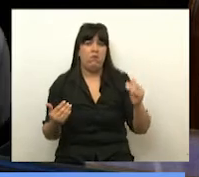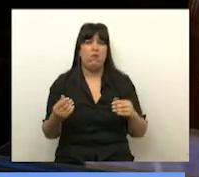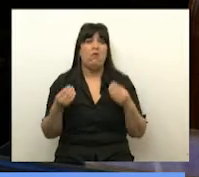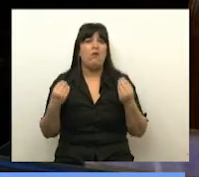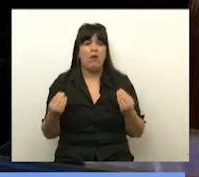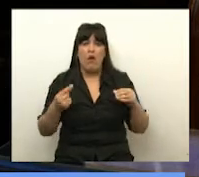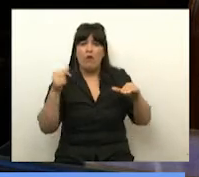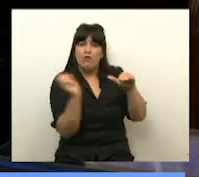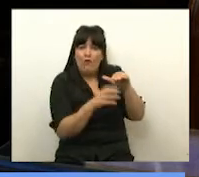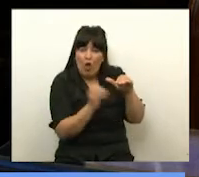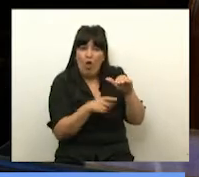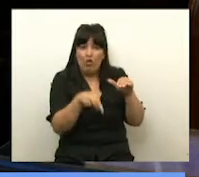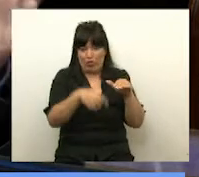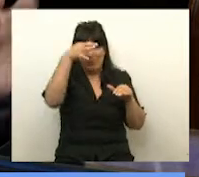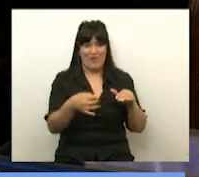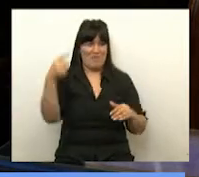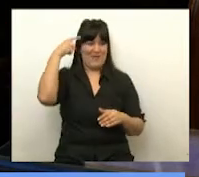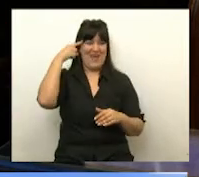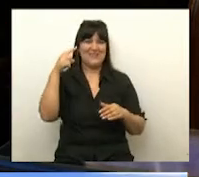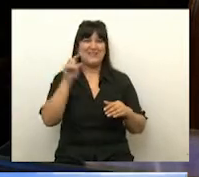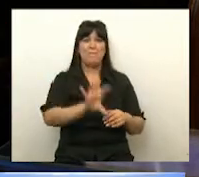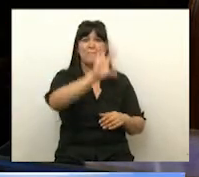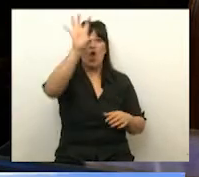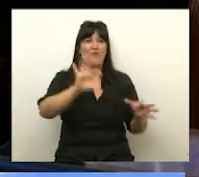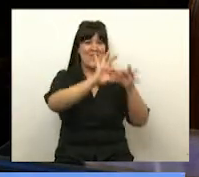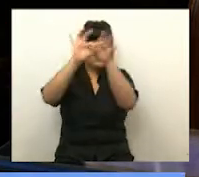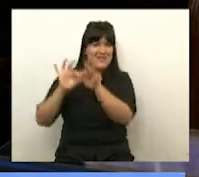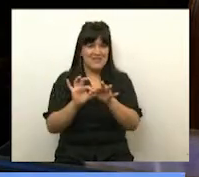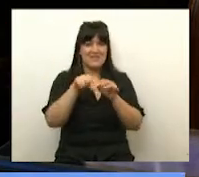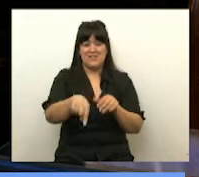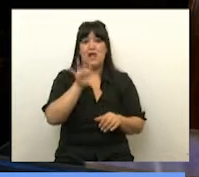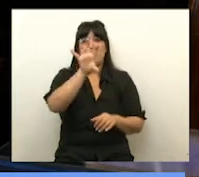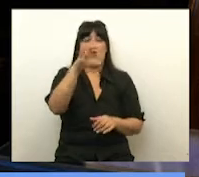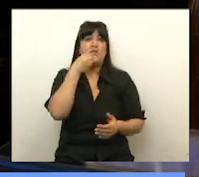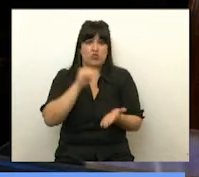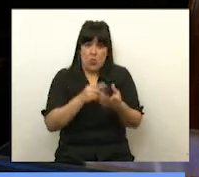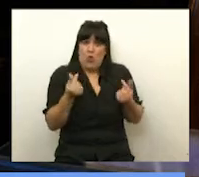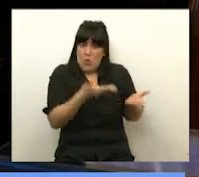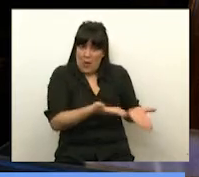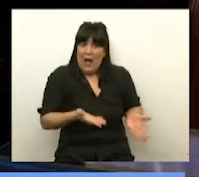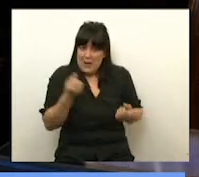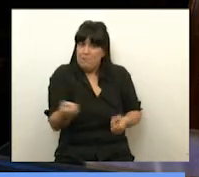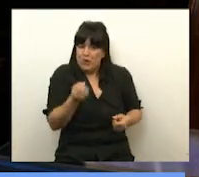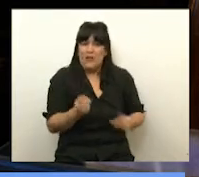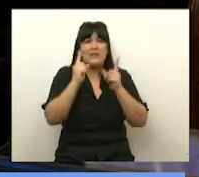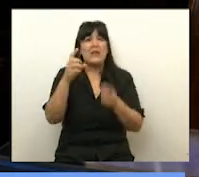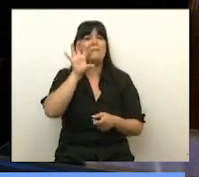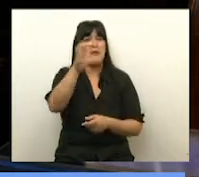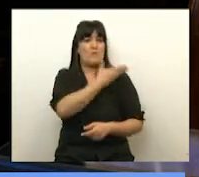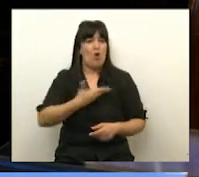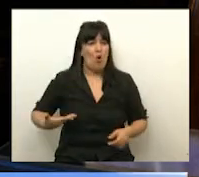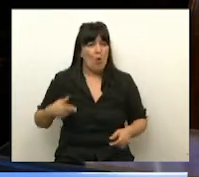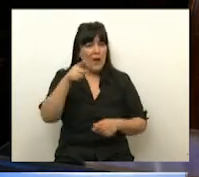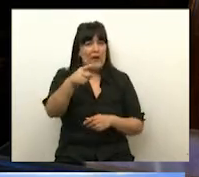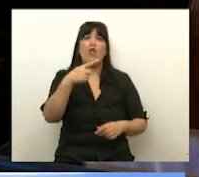de un fondo con un carácter federal que realmente poníamos en valor en nuestra provincia del Chubut. De hecho, el propio gobernador de nuestra provincia apeló